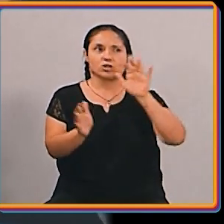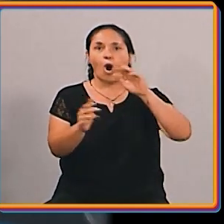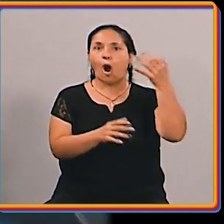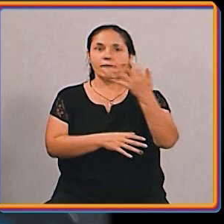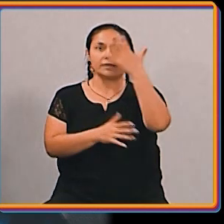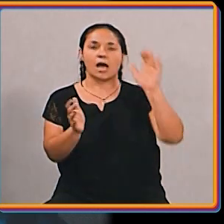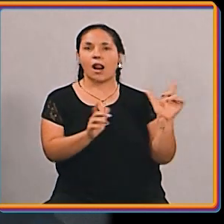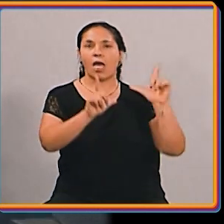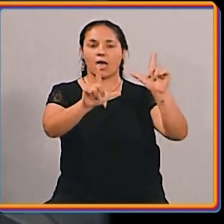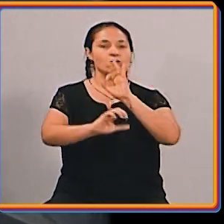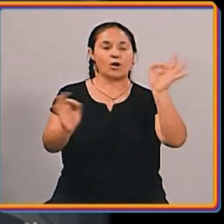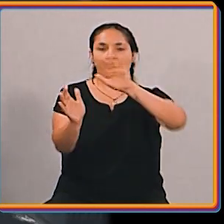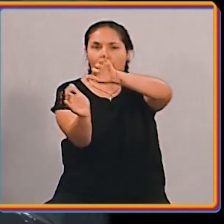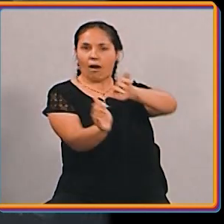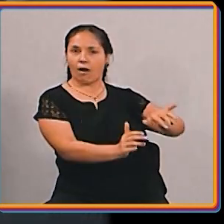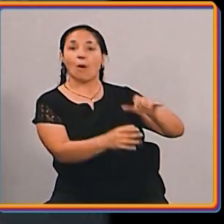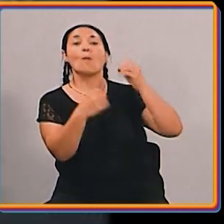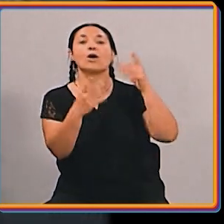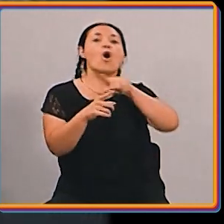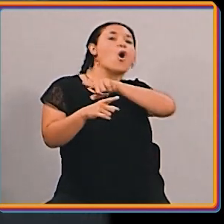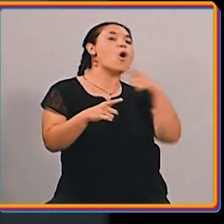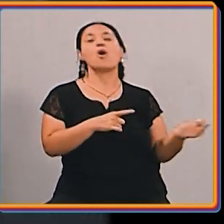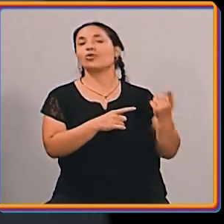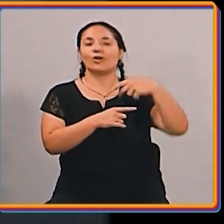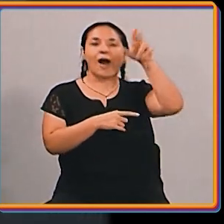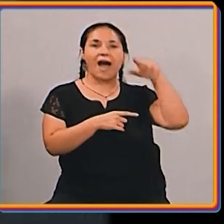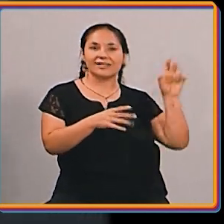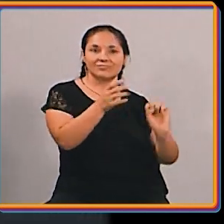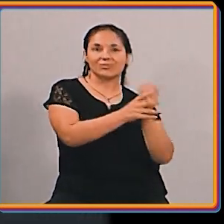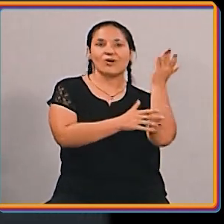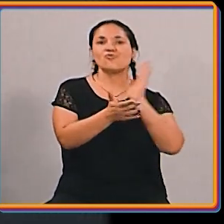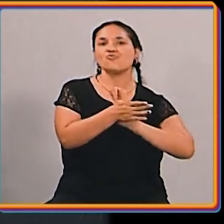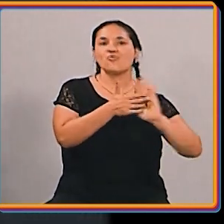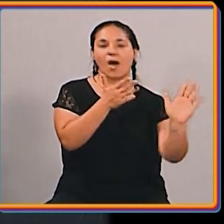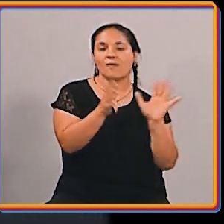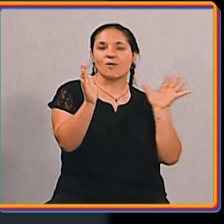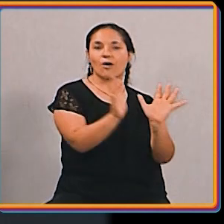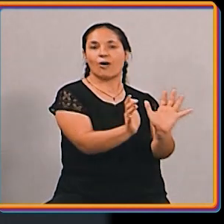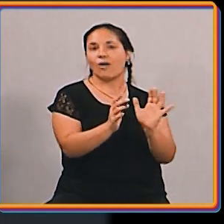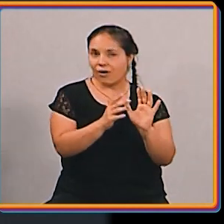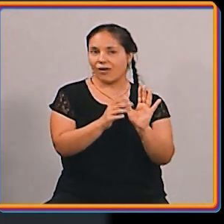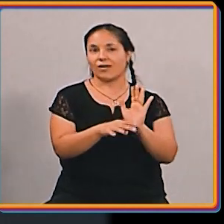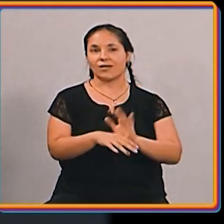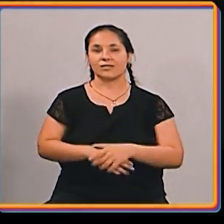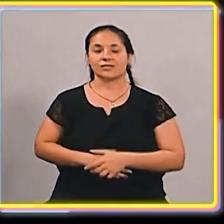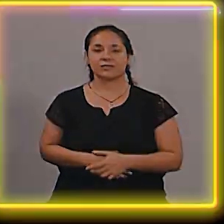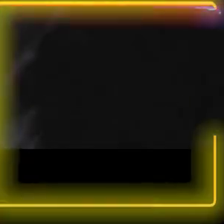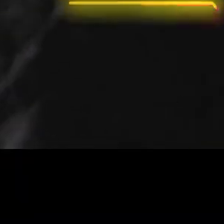exposición oficial de los cuadros en París y por eso se creó todo un movimiento artístico en otro salón, que después pasó a ser la vanguardia.